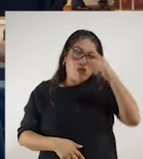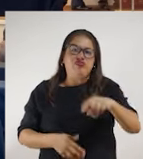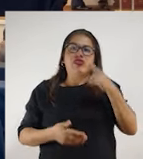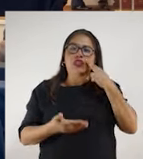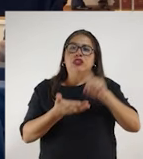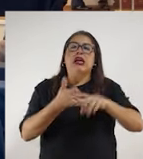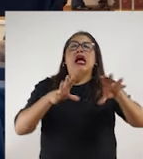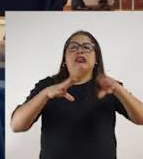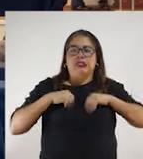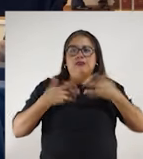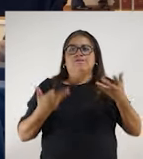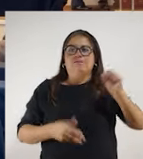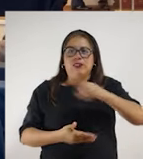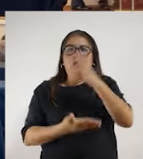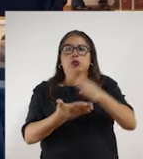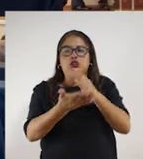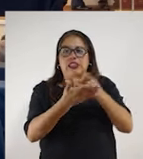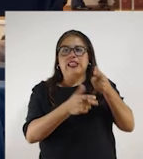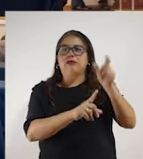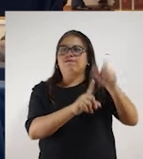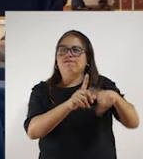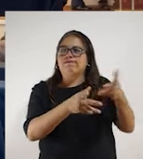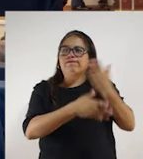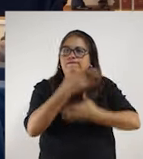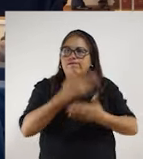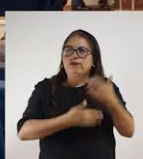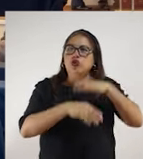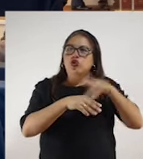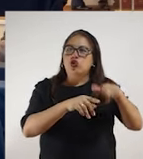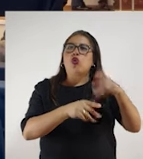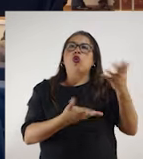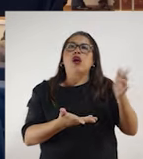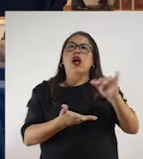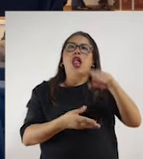problema público que afectaba a los derechos la discriminación